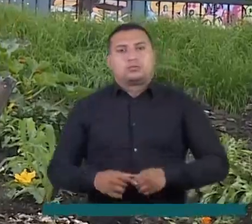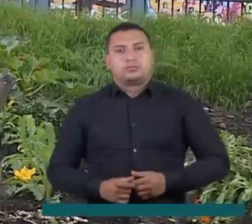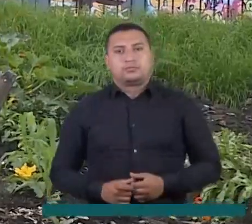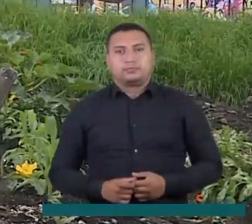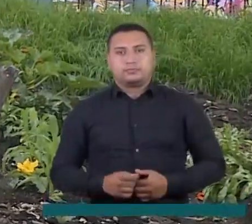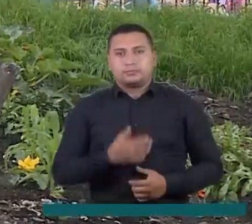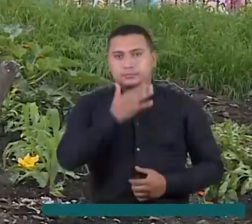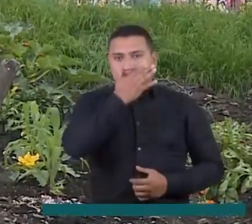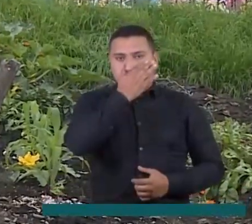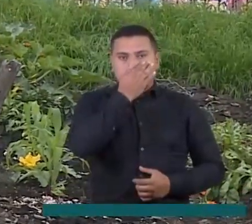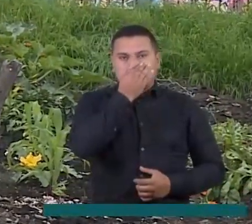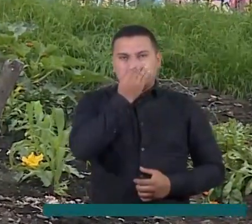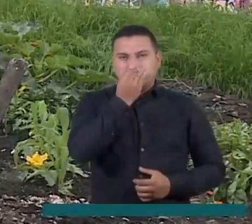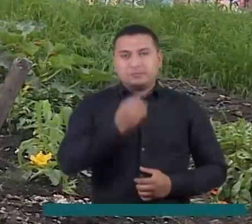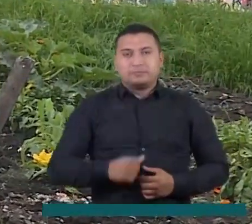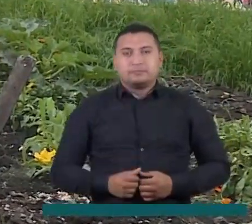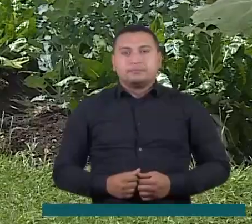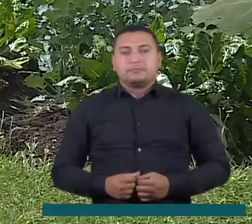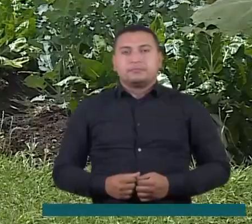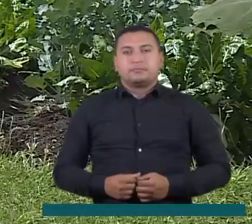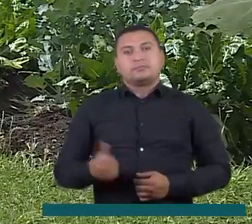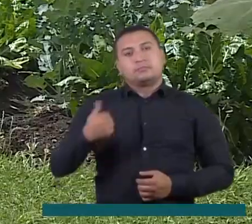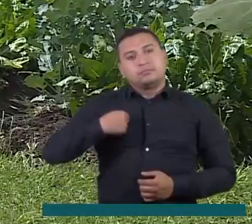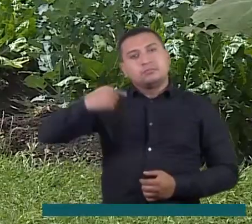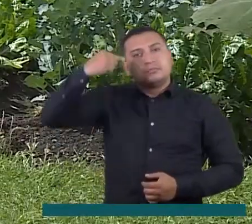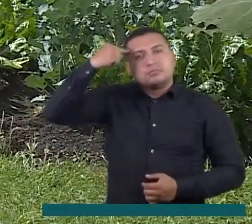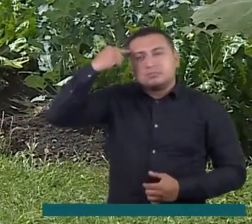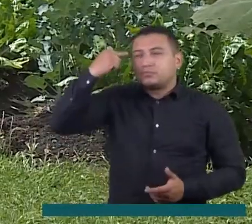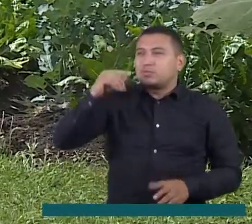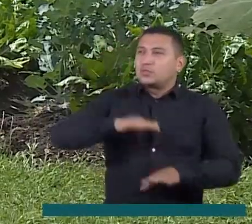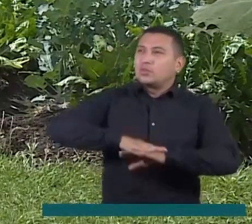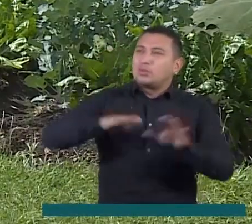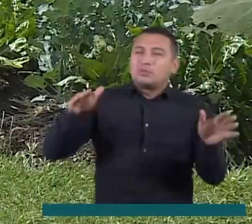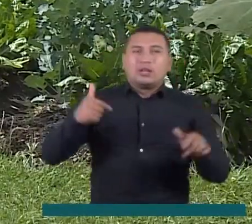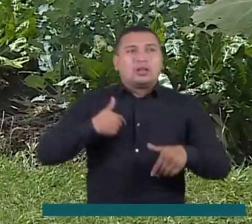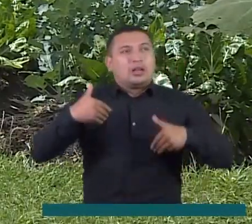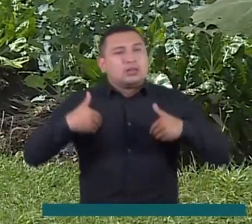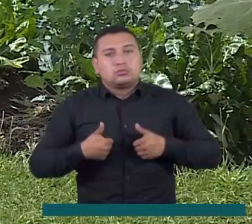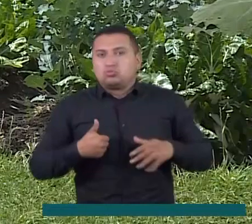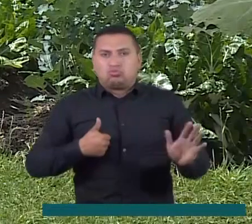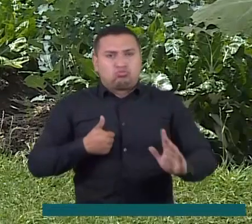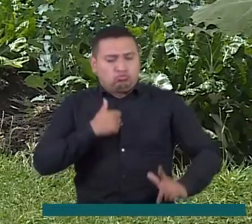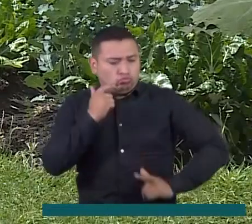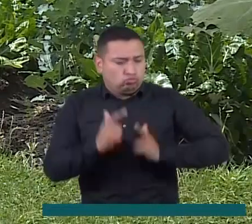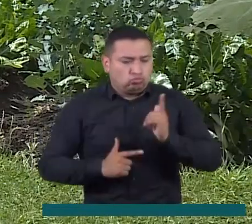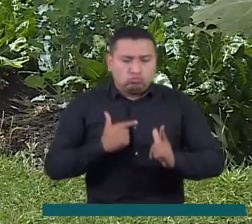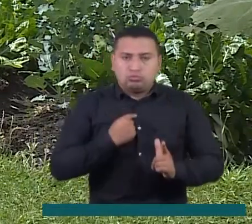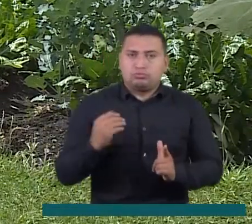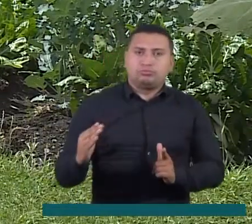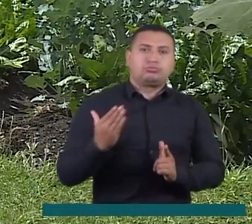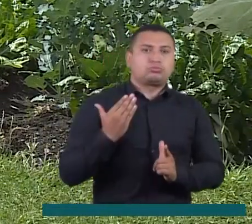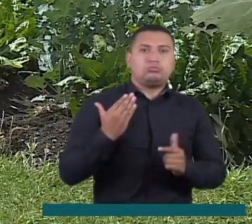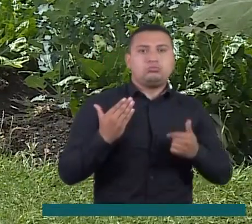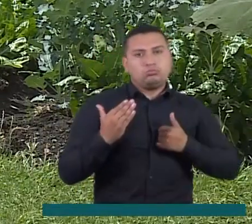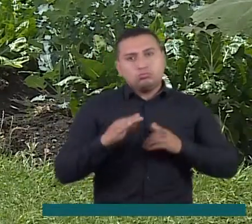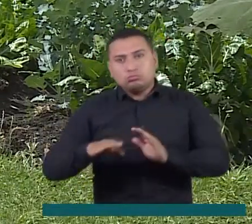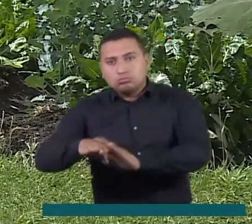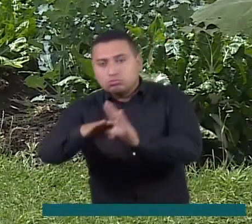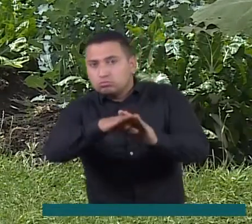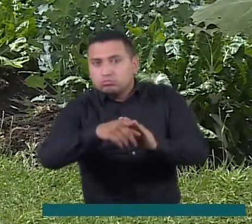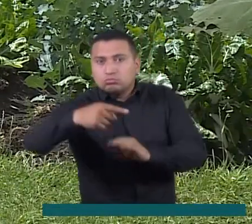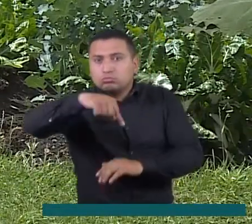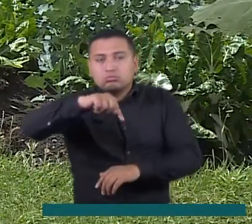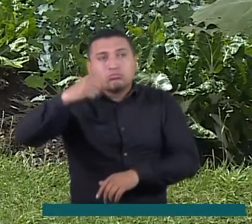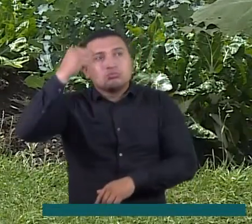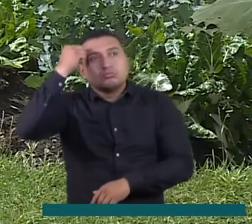Yo nunca me he rendido, siempre he luchado y ha sido una oportunidad muy grande. Yo le diría a todas que nunca es tarde para empezar, cualquier cosa